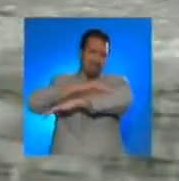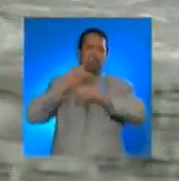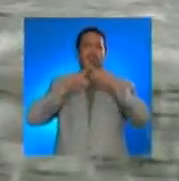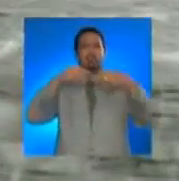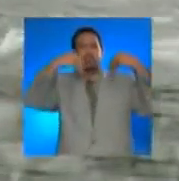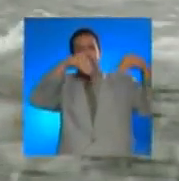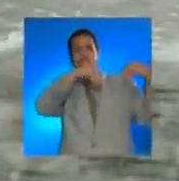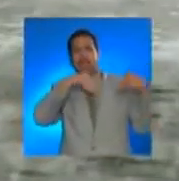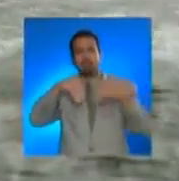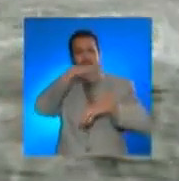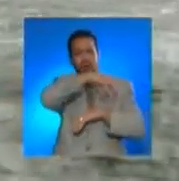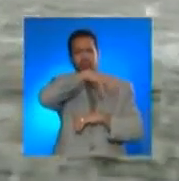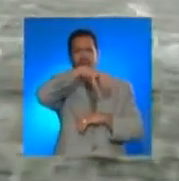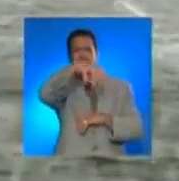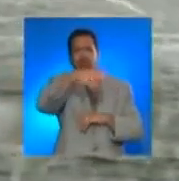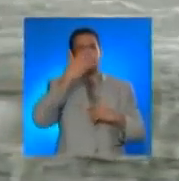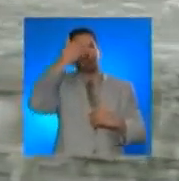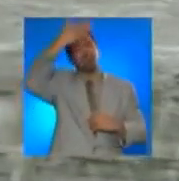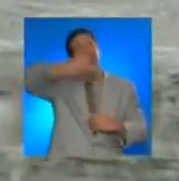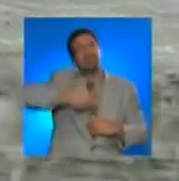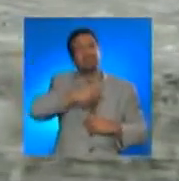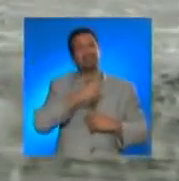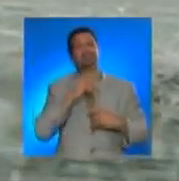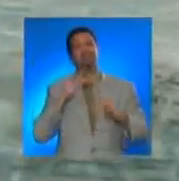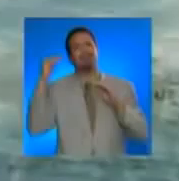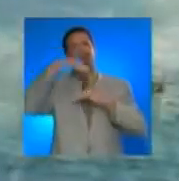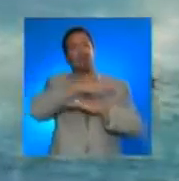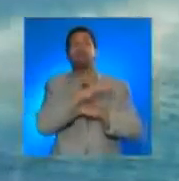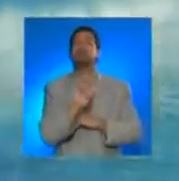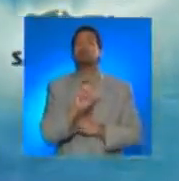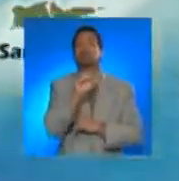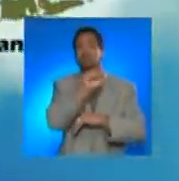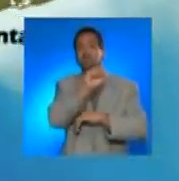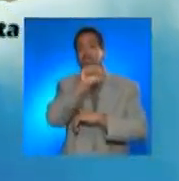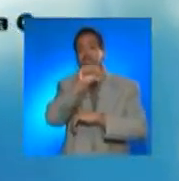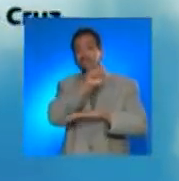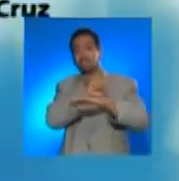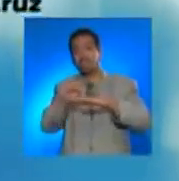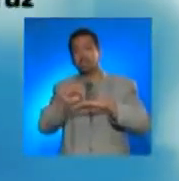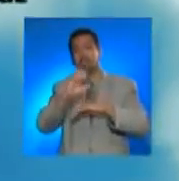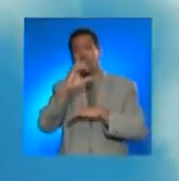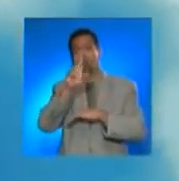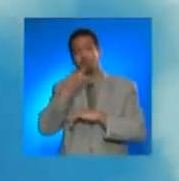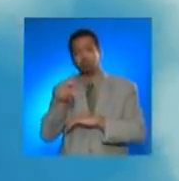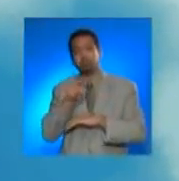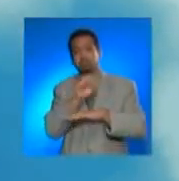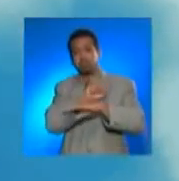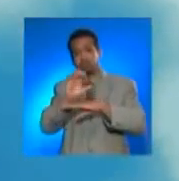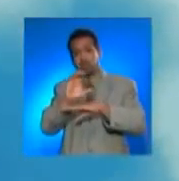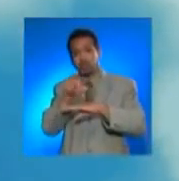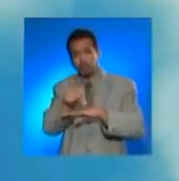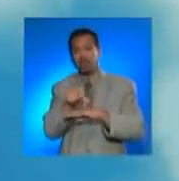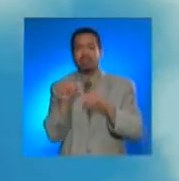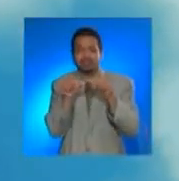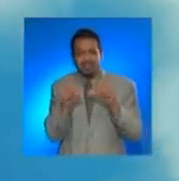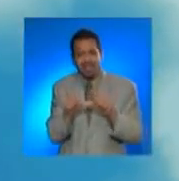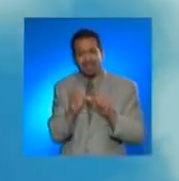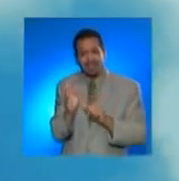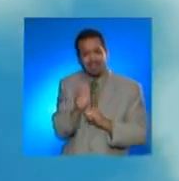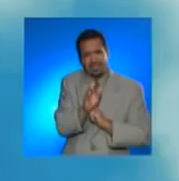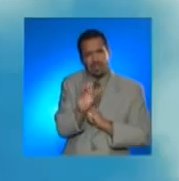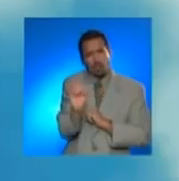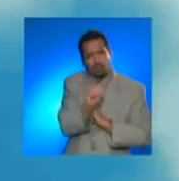bahía, barriendo las embarcaciones y levantando grandes buques de guerra. El levantamiento de las olas se repitió por segunda vez después